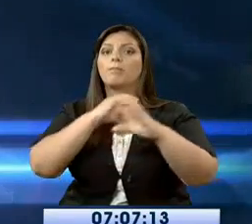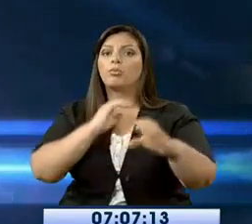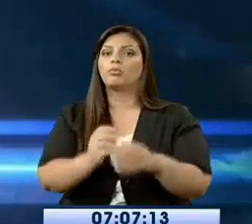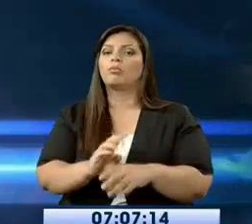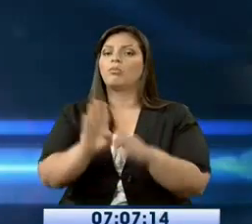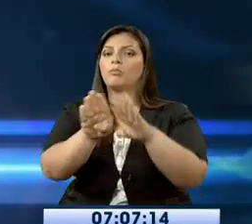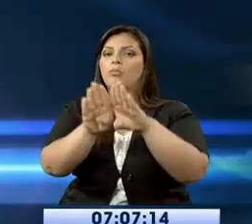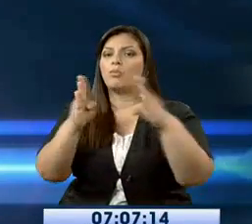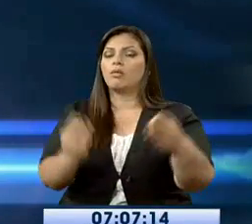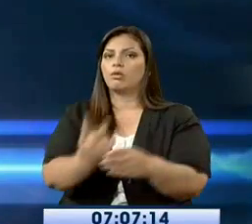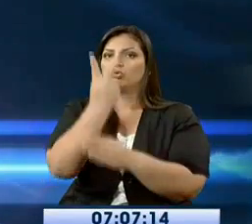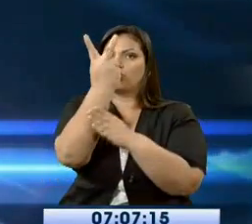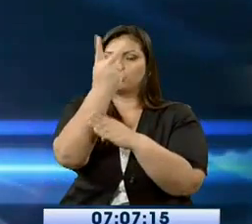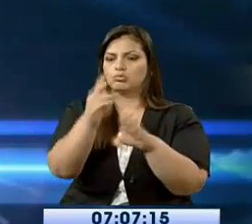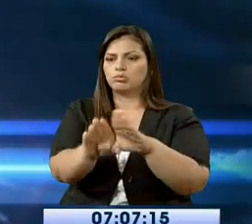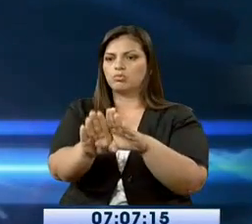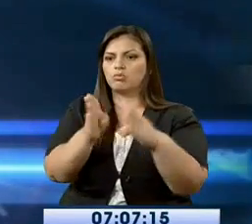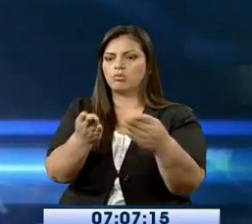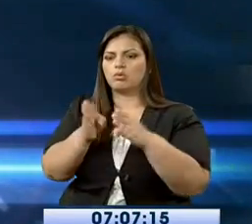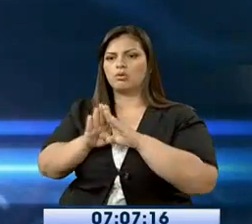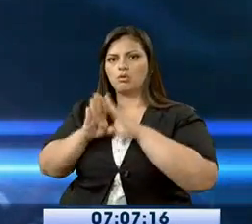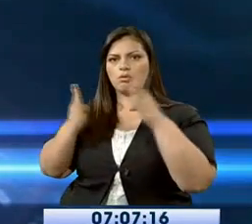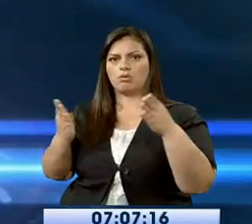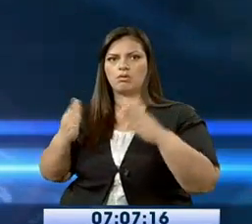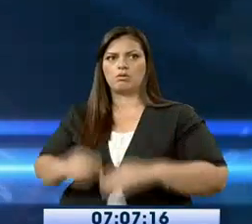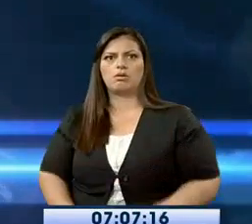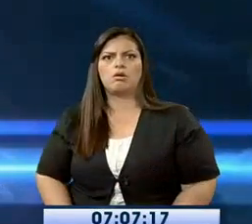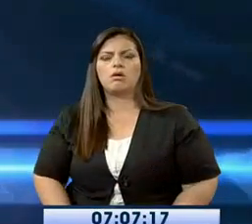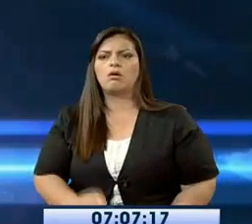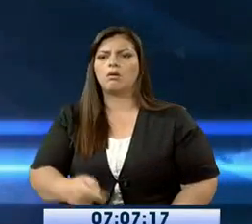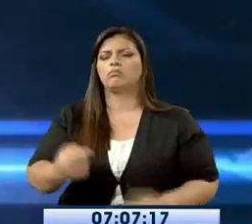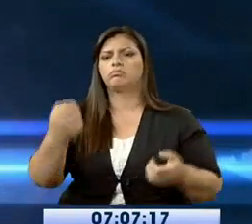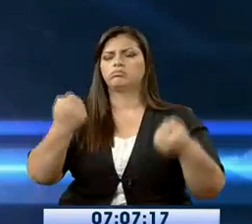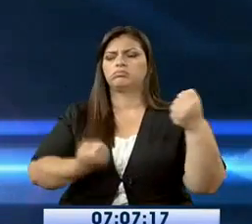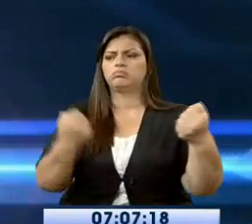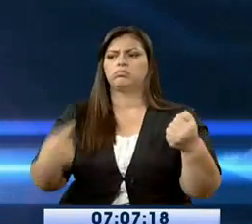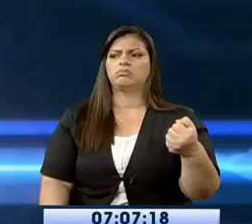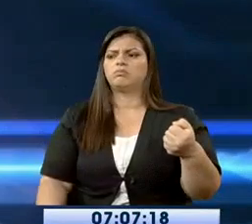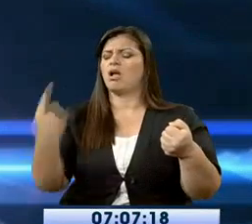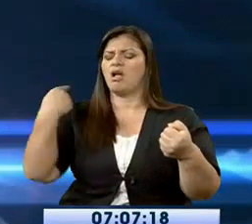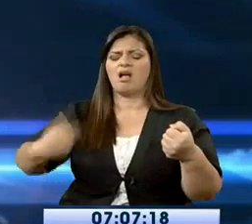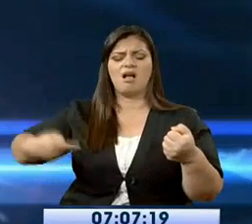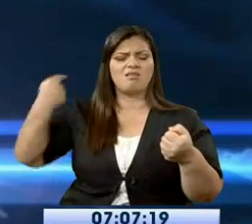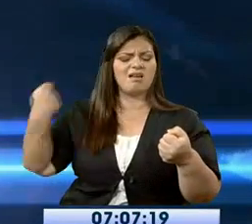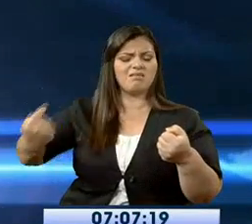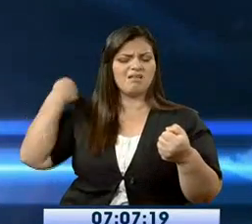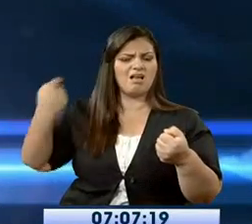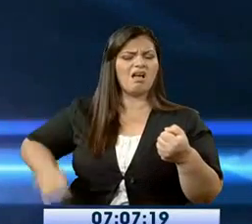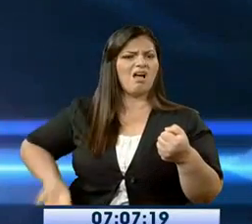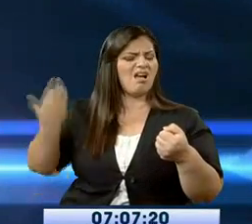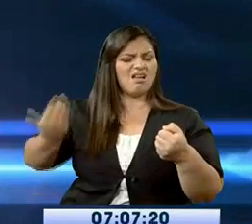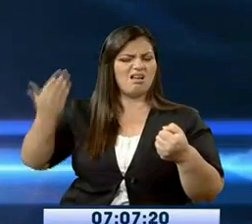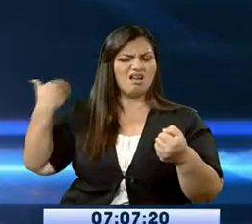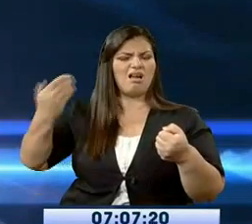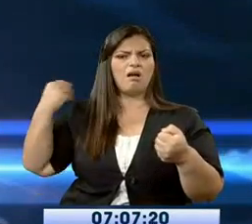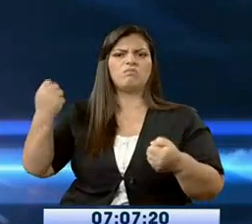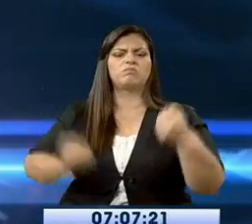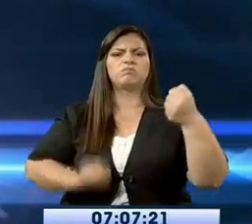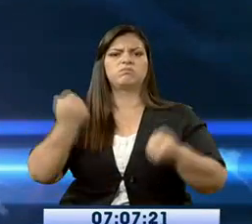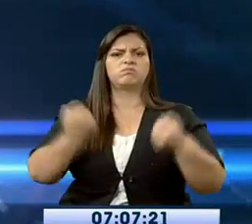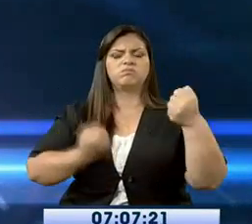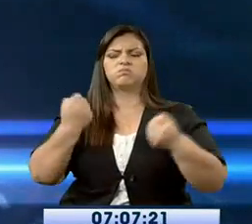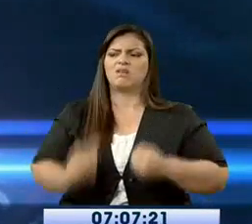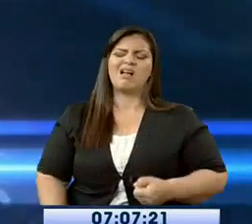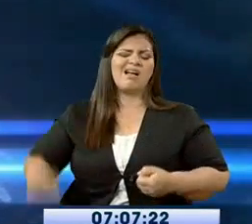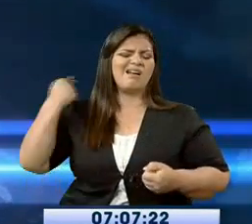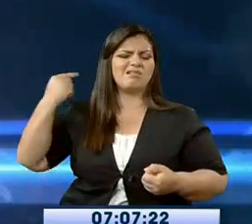sube, el chofer le dice, atrás, para atrás, vaya para atrás. ¿Y qué pasa y si el bus está lleno? ¿Y qué ves que, Luis? Cuando tiene que bajar, tiene que recorrer